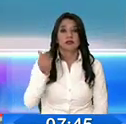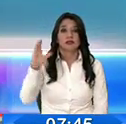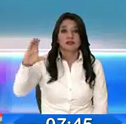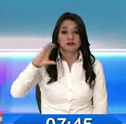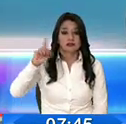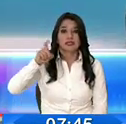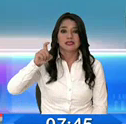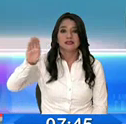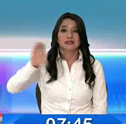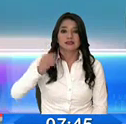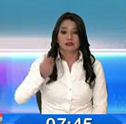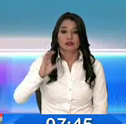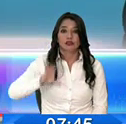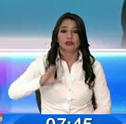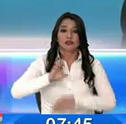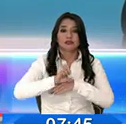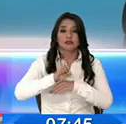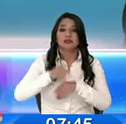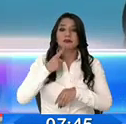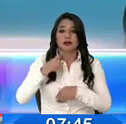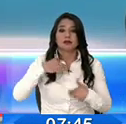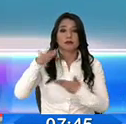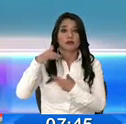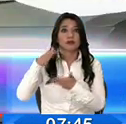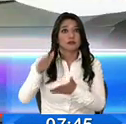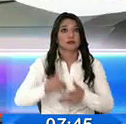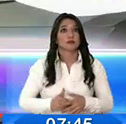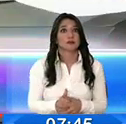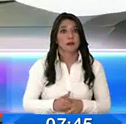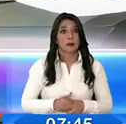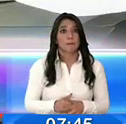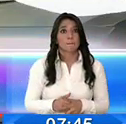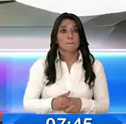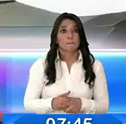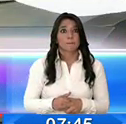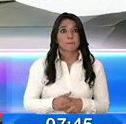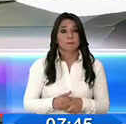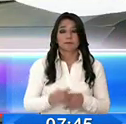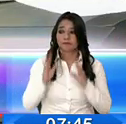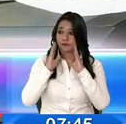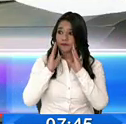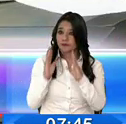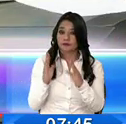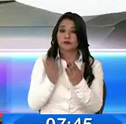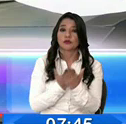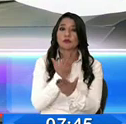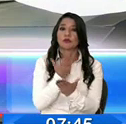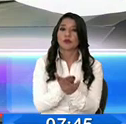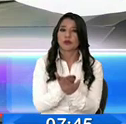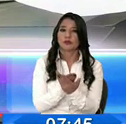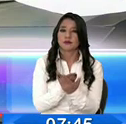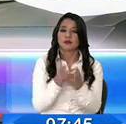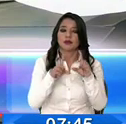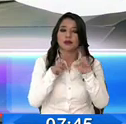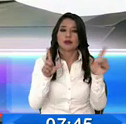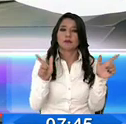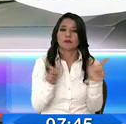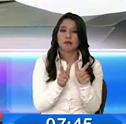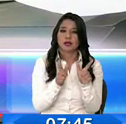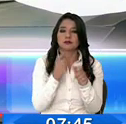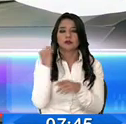la cantidad de dólares que necesitamos para las importaciones atendido el planteamiento de los sectores de la pequeña mediana